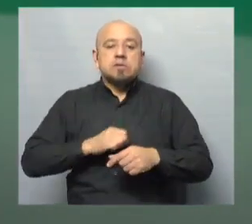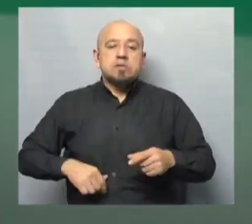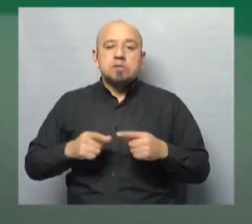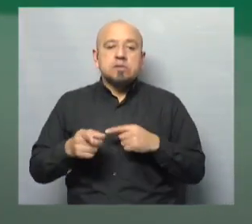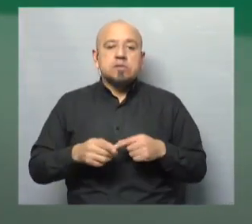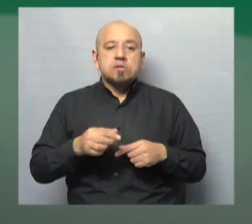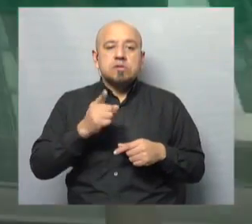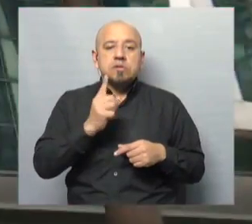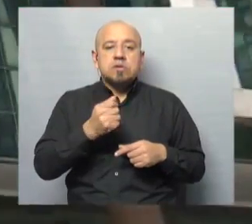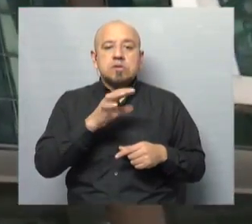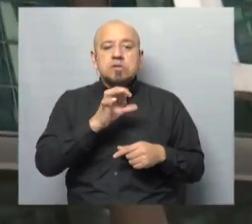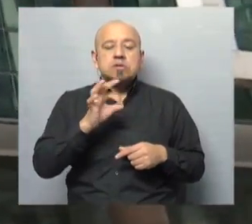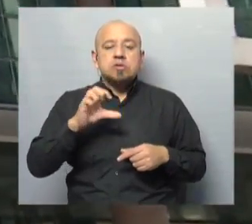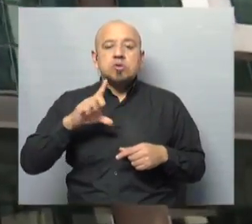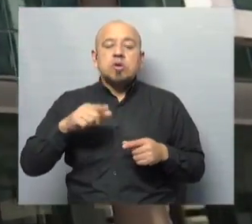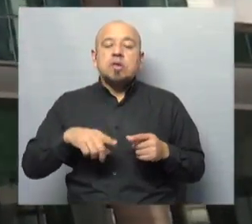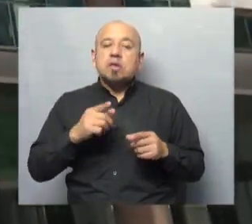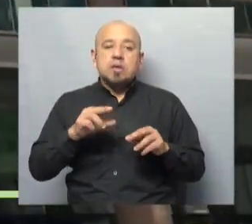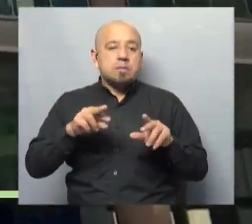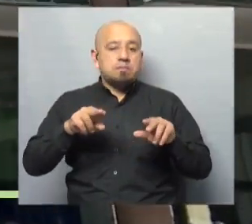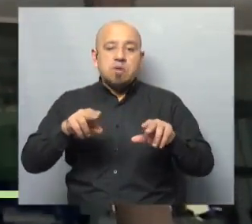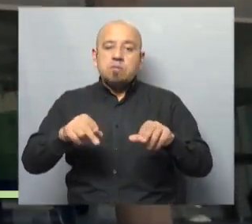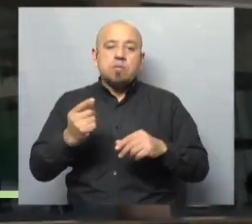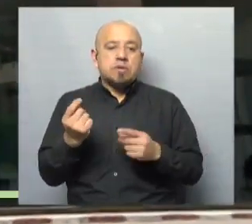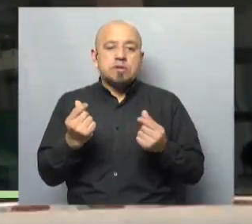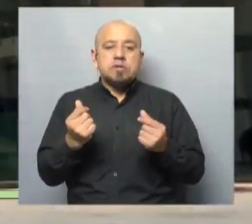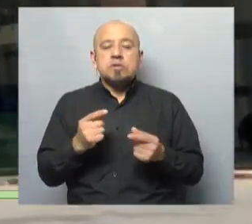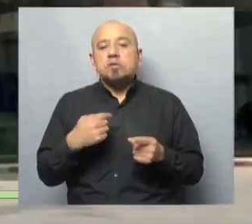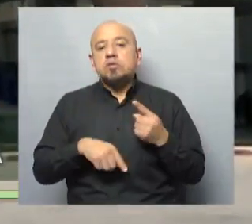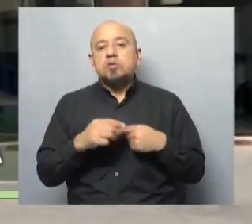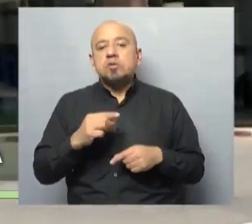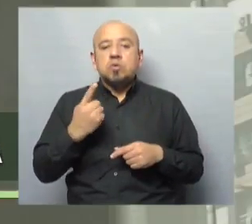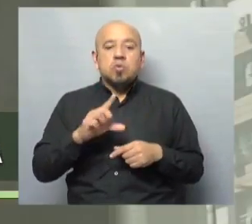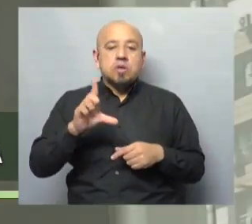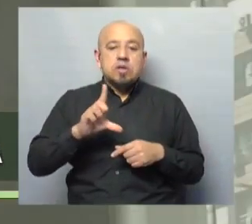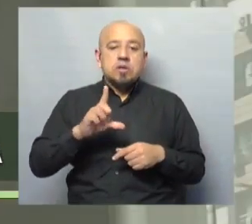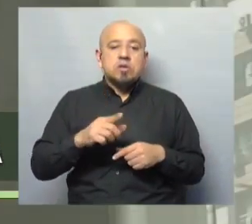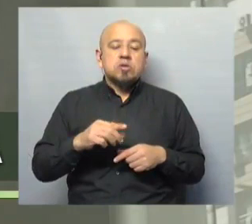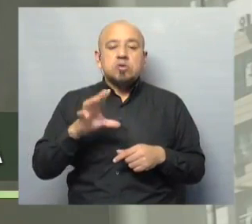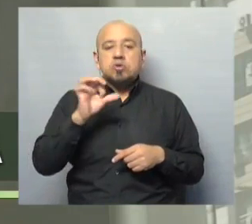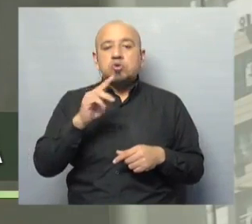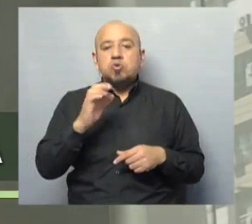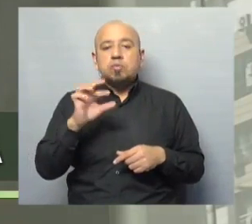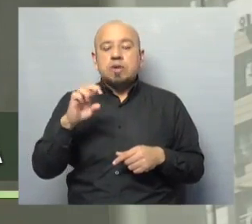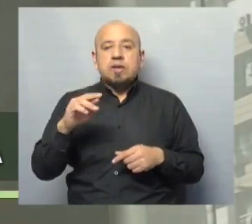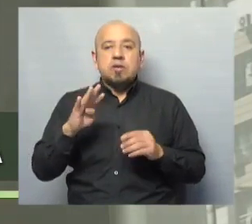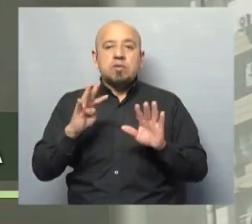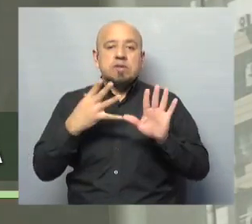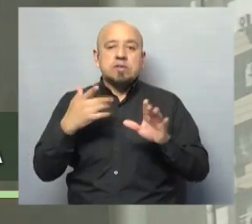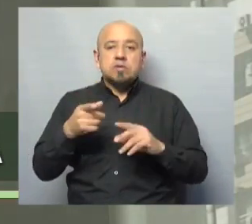el gasoil y el súper gas mantengan su actual precio es decir que el litro de nafta súper 95 pasará a costar